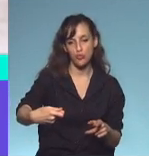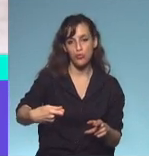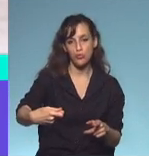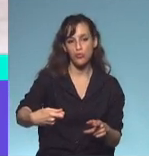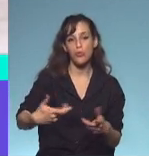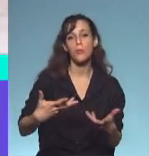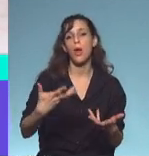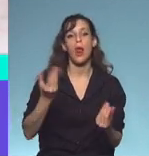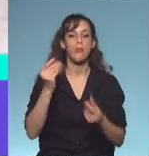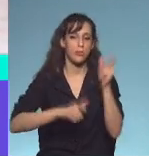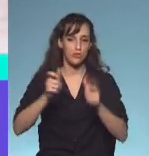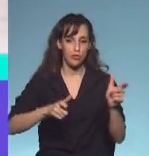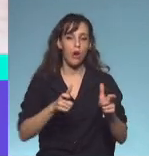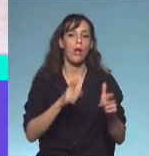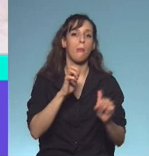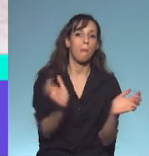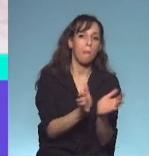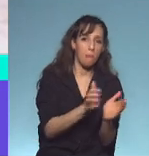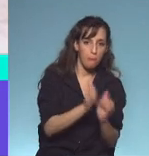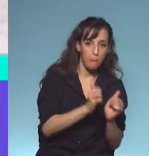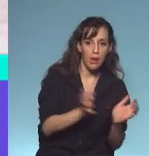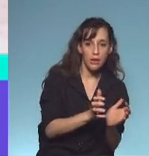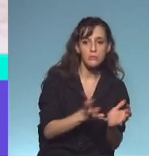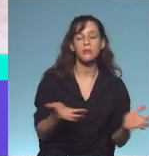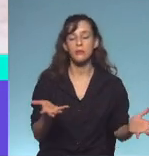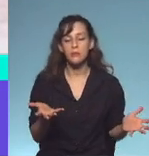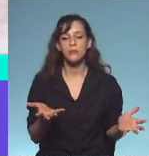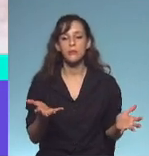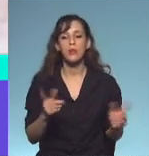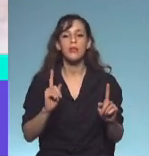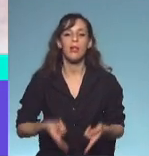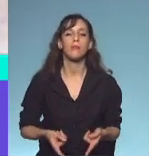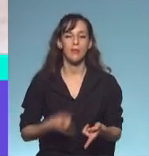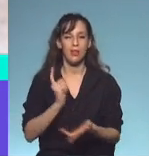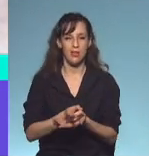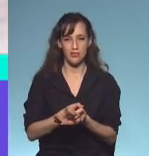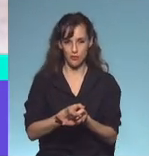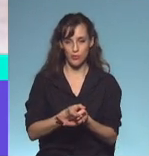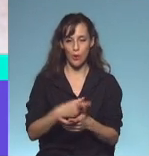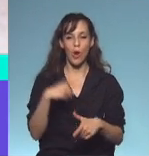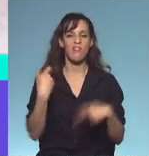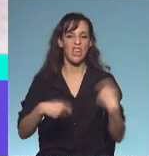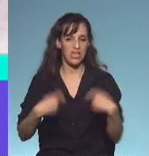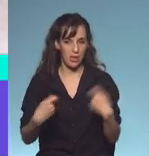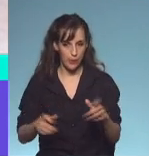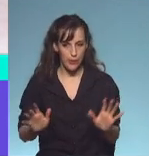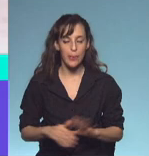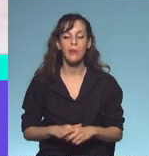y pequeños, la flexibilización de muchas de las condiciones que están en esos planes de pago.